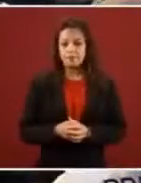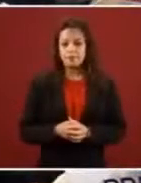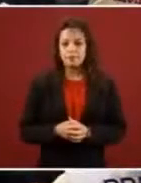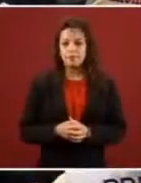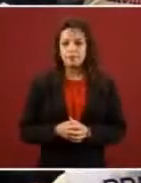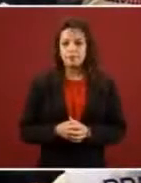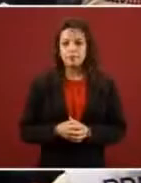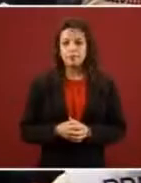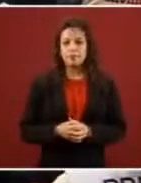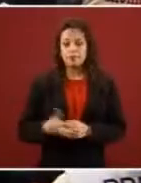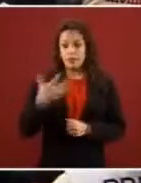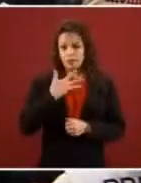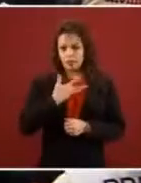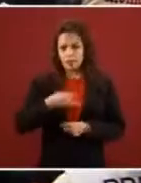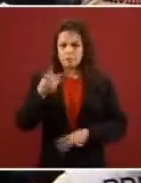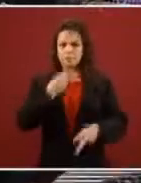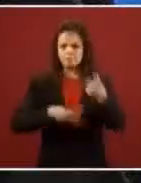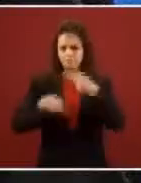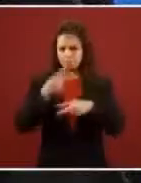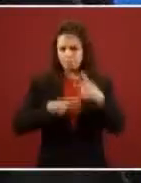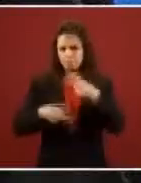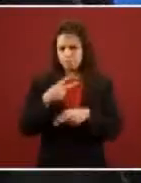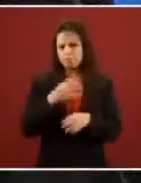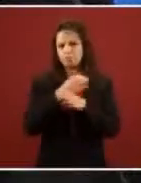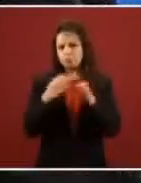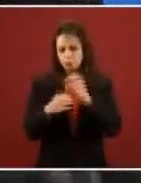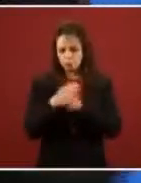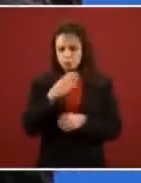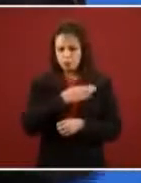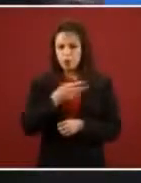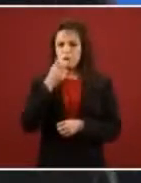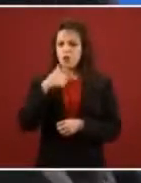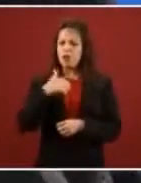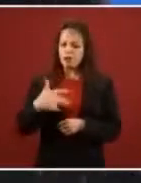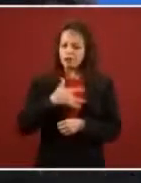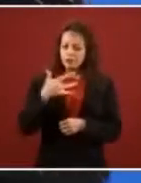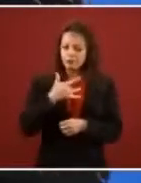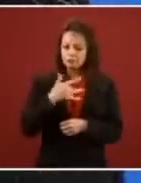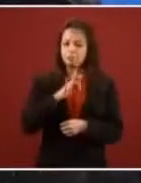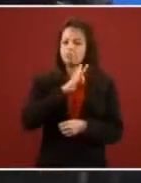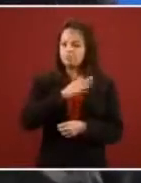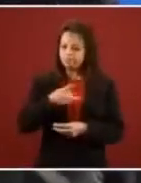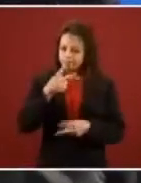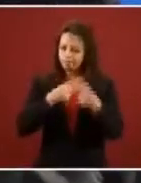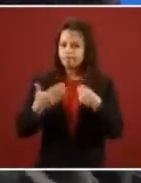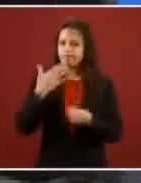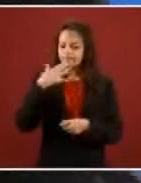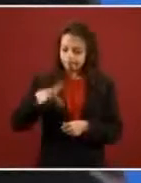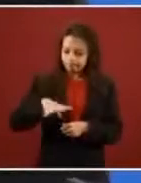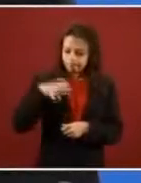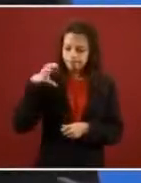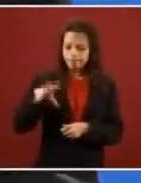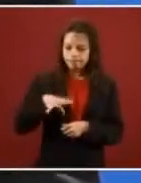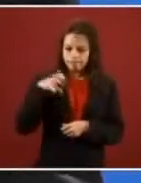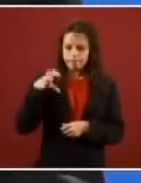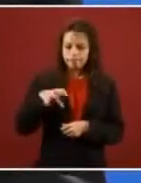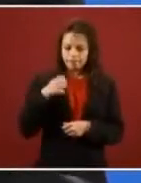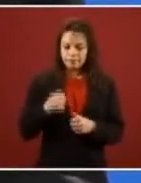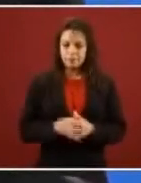ventajas, por eso estoy optimista. Sí, y además nos vamos a seguir encontrando y aquí vamos a